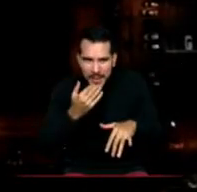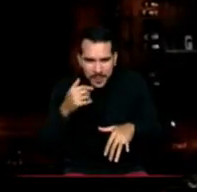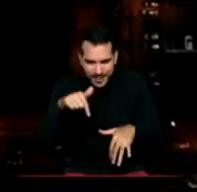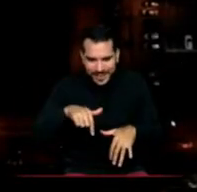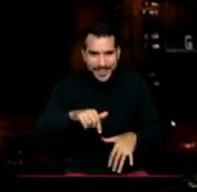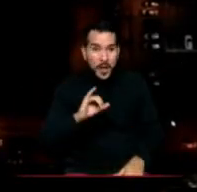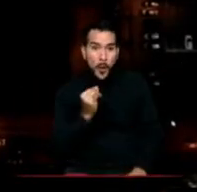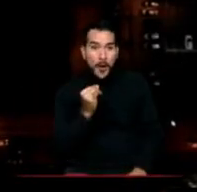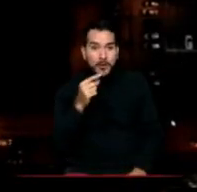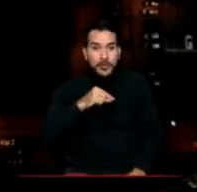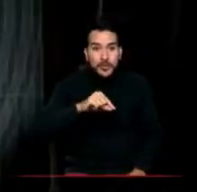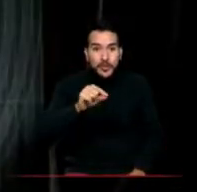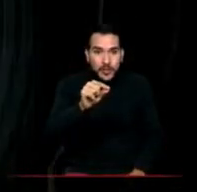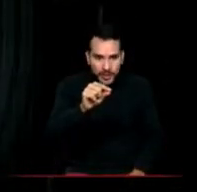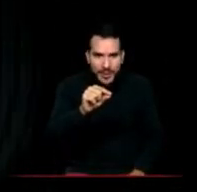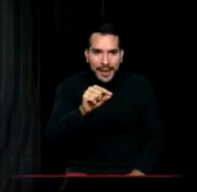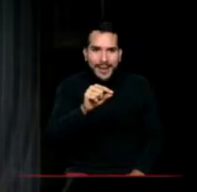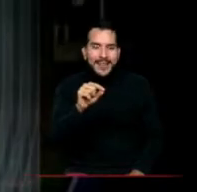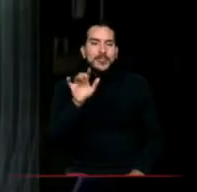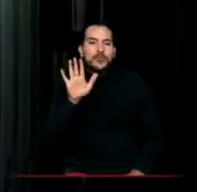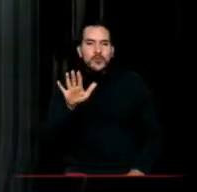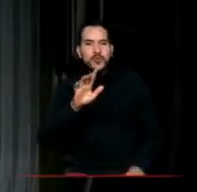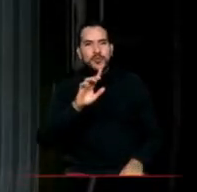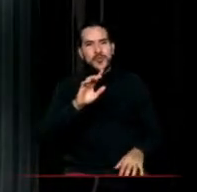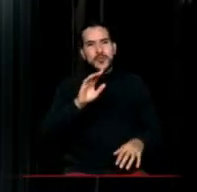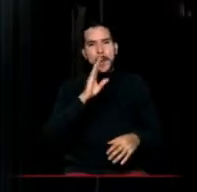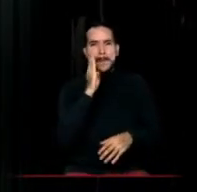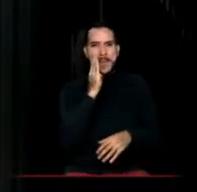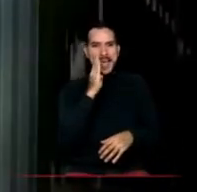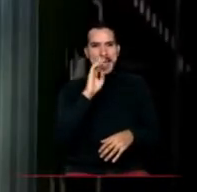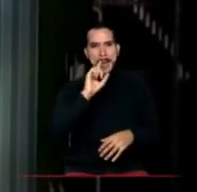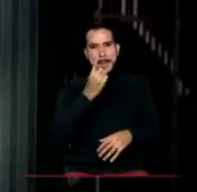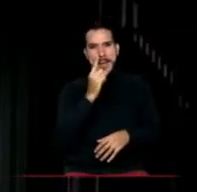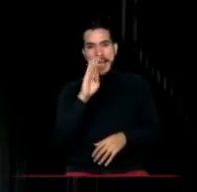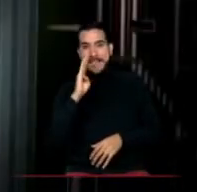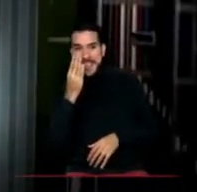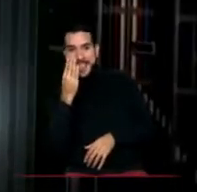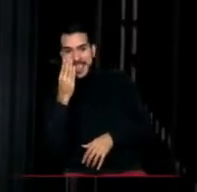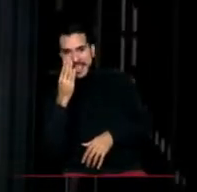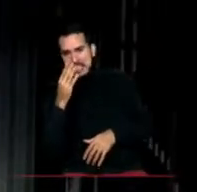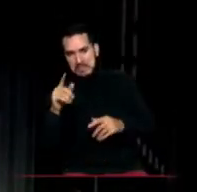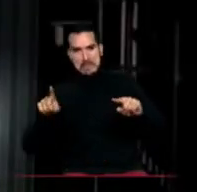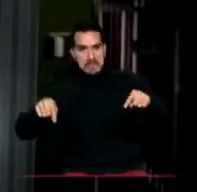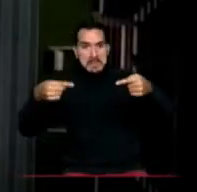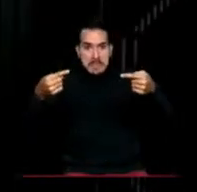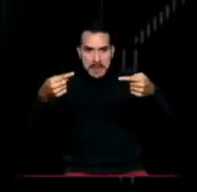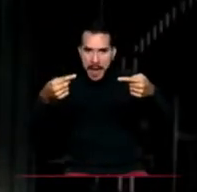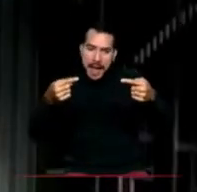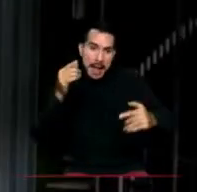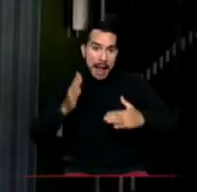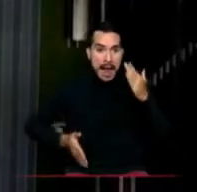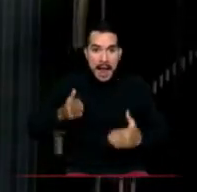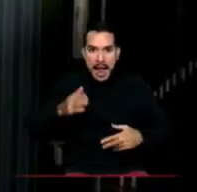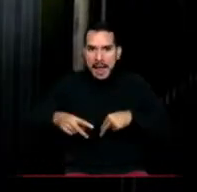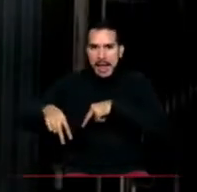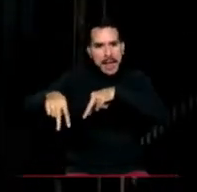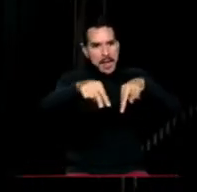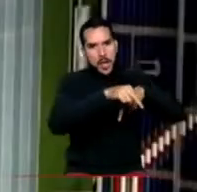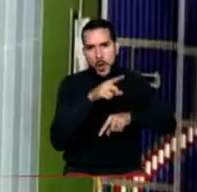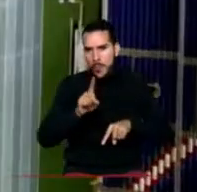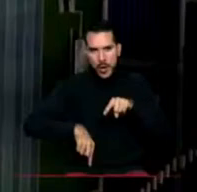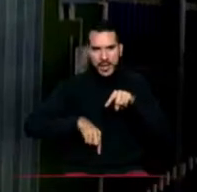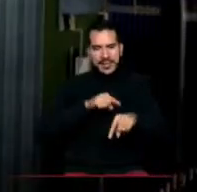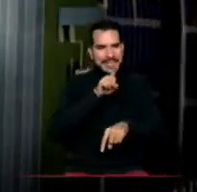jugar Atlético Fútbol Club en la Primera B y no habrá servicio para el running de 6 de la tarde noche